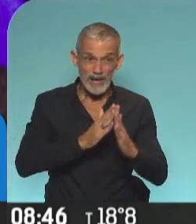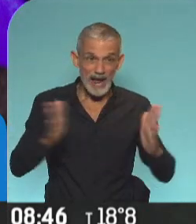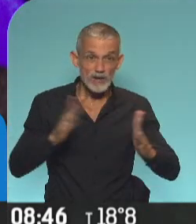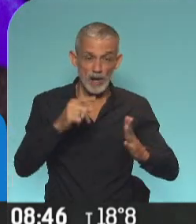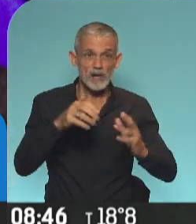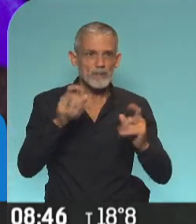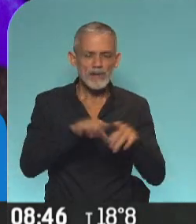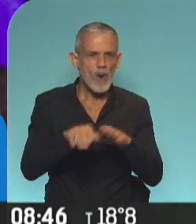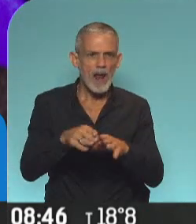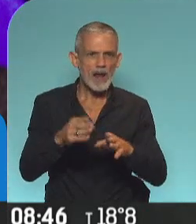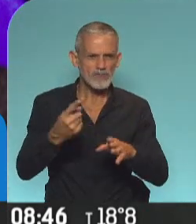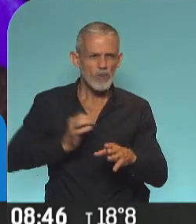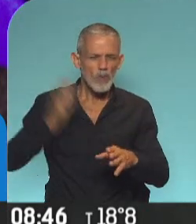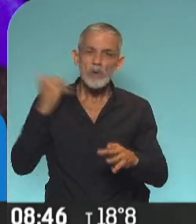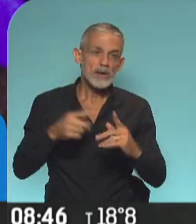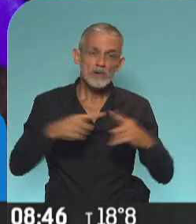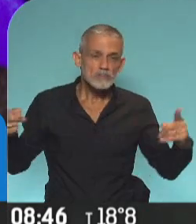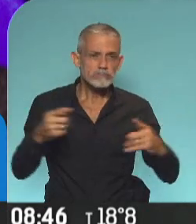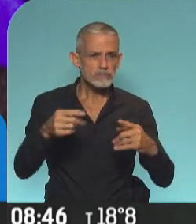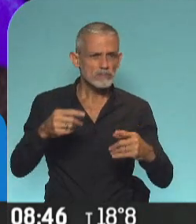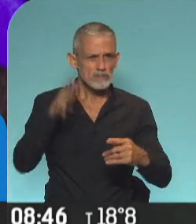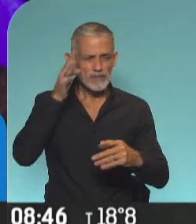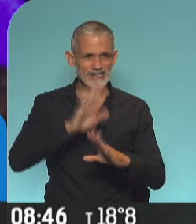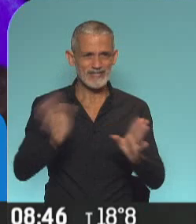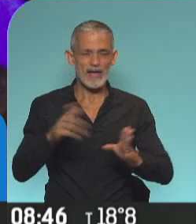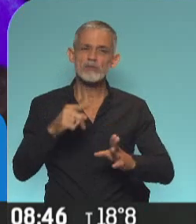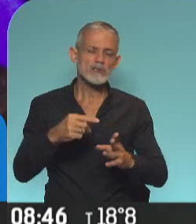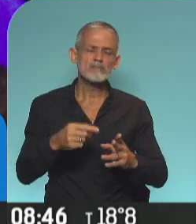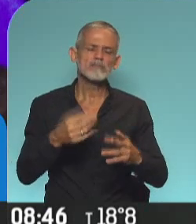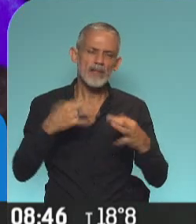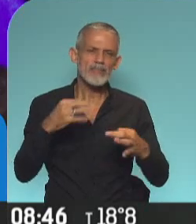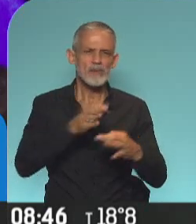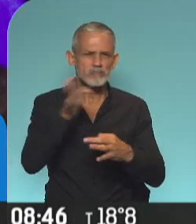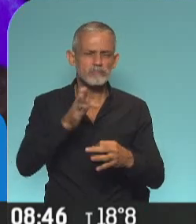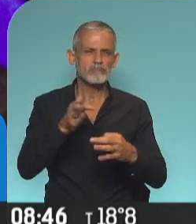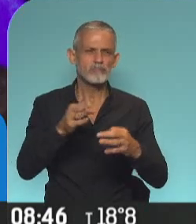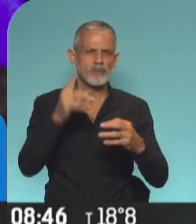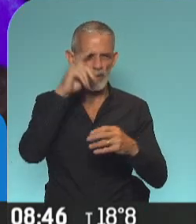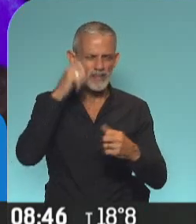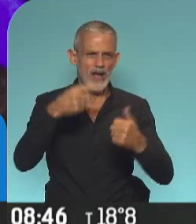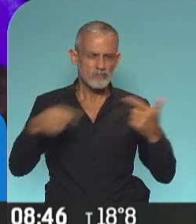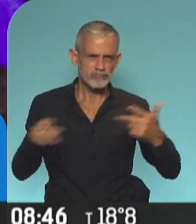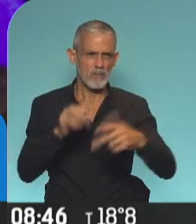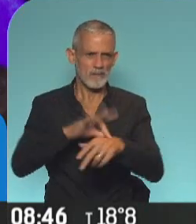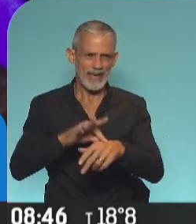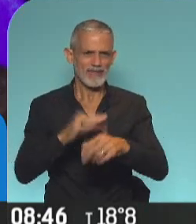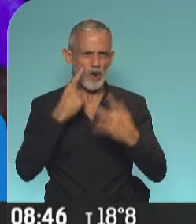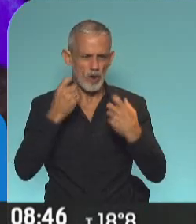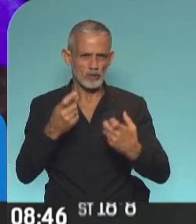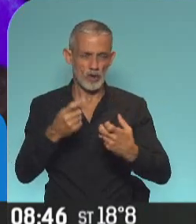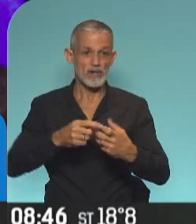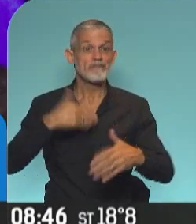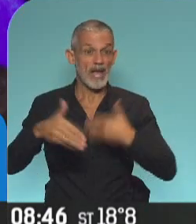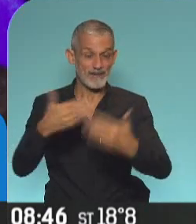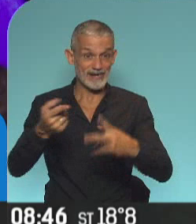que hace a política sanitaria por lo tanto hay que seguir ocupándose de eso asimismo el avance de las estrategias de tratamiento